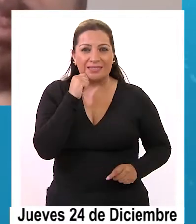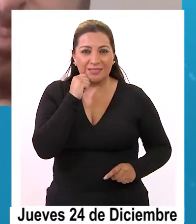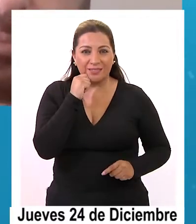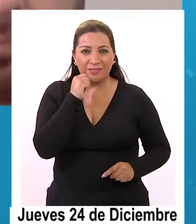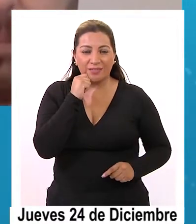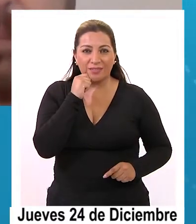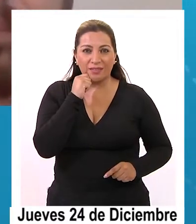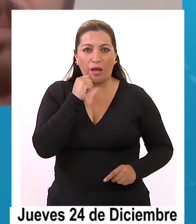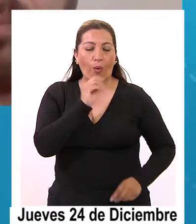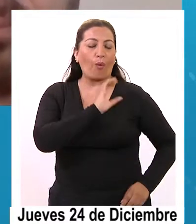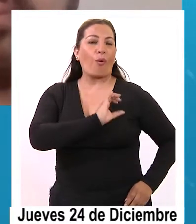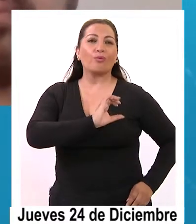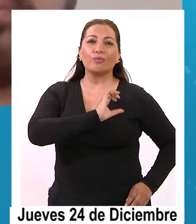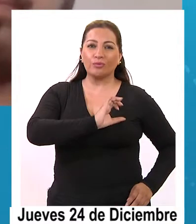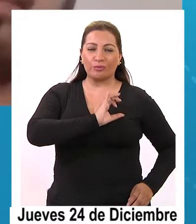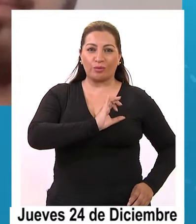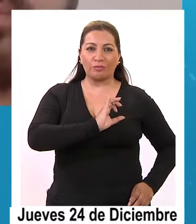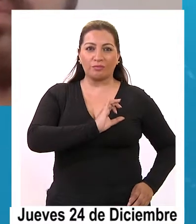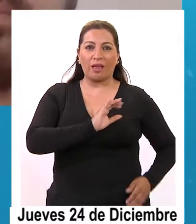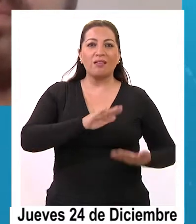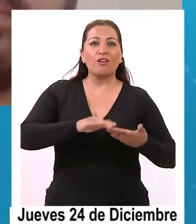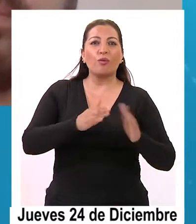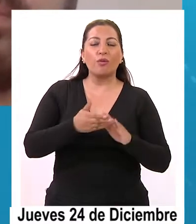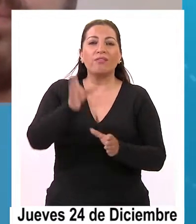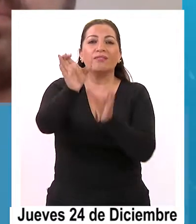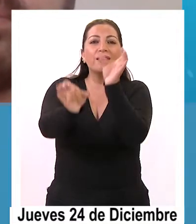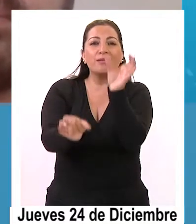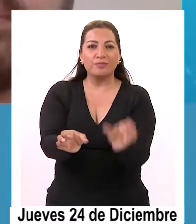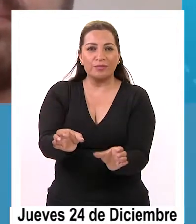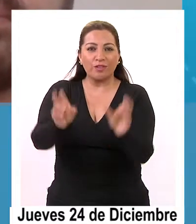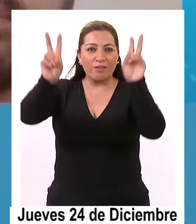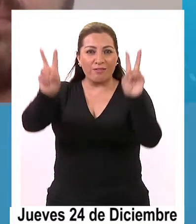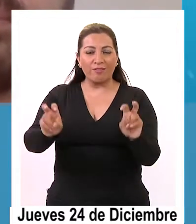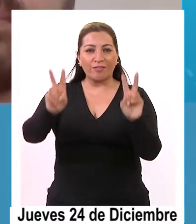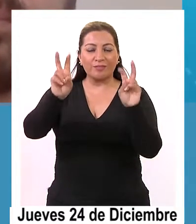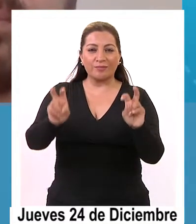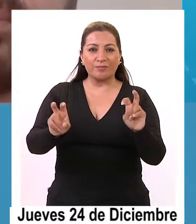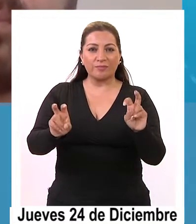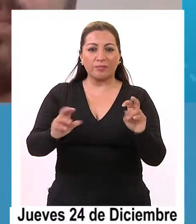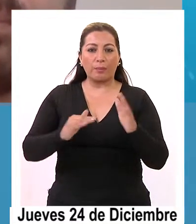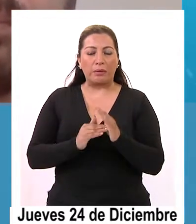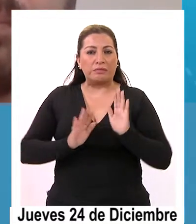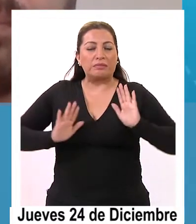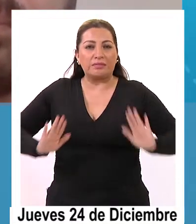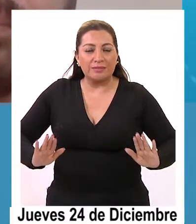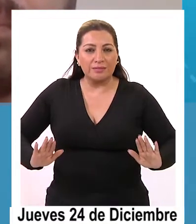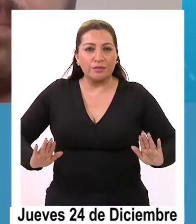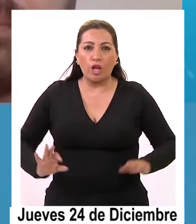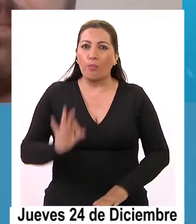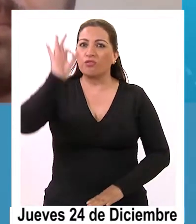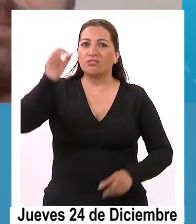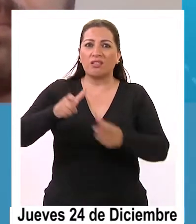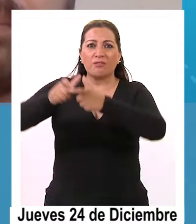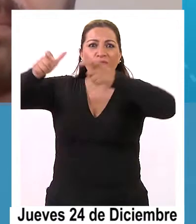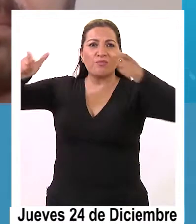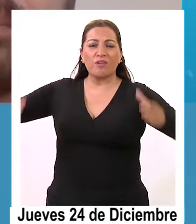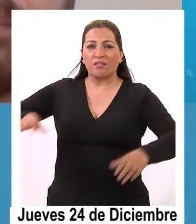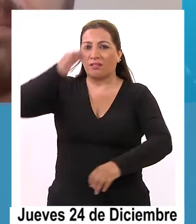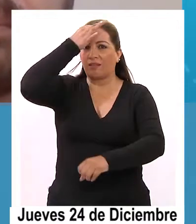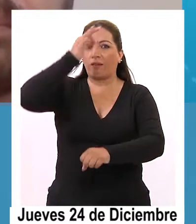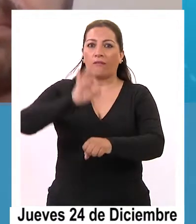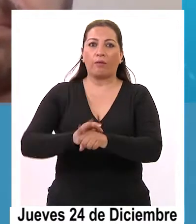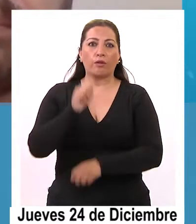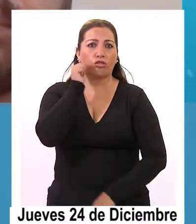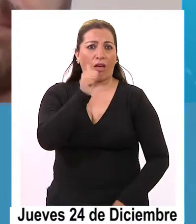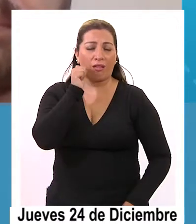no habla bien de una conducta, ¿cierto?, de la comunidad con respecto a frenar los altos índices que